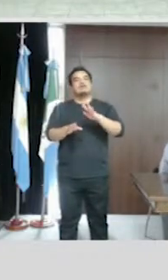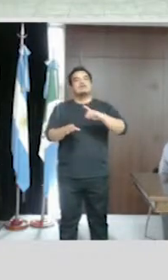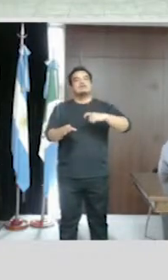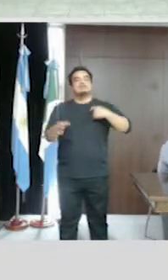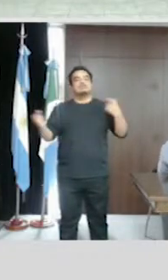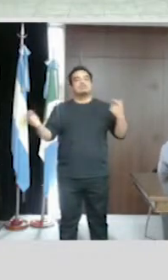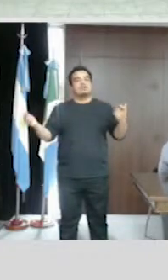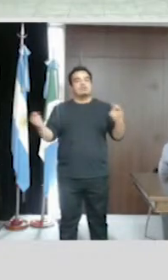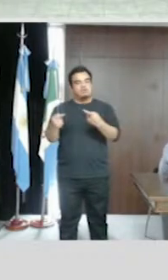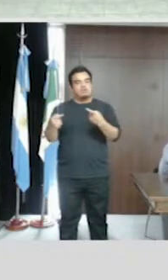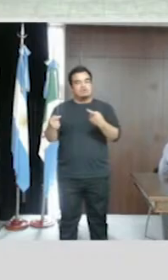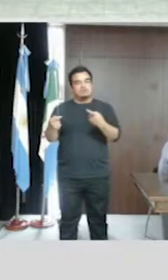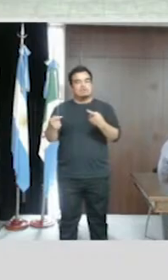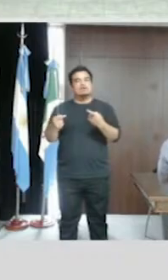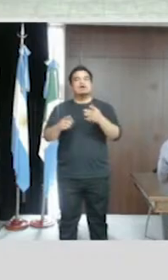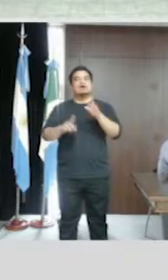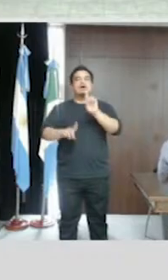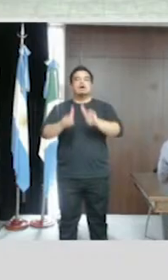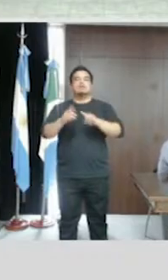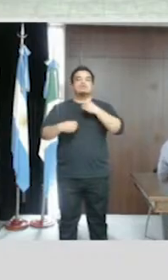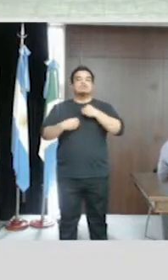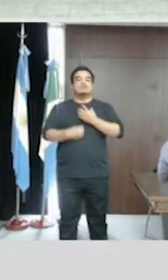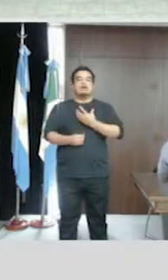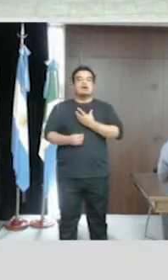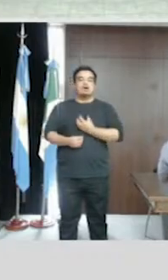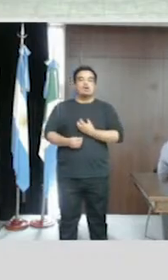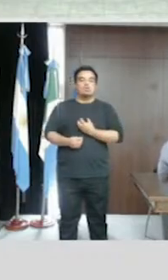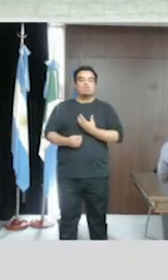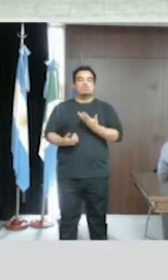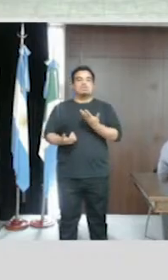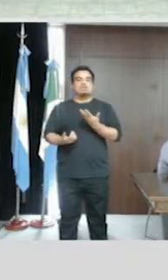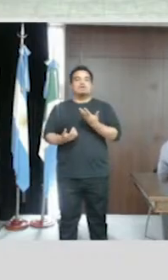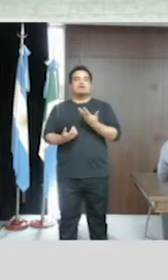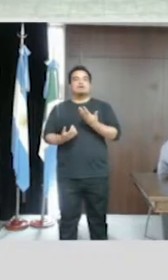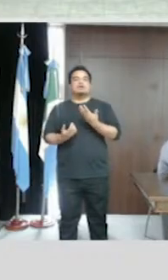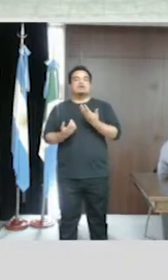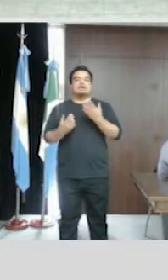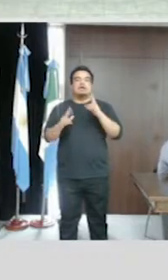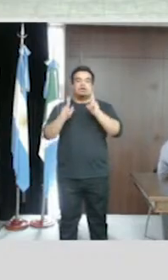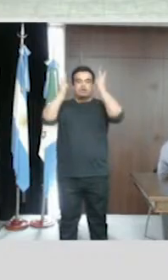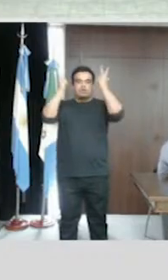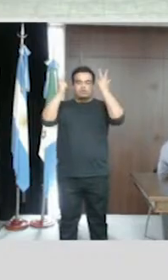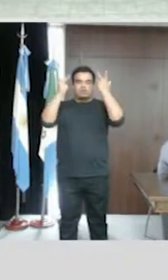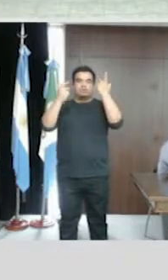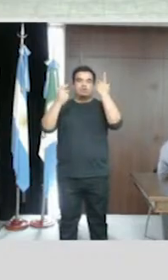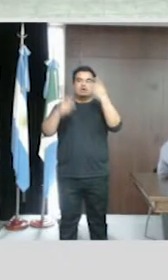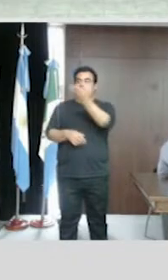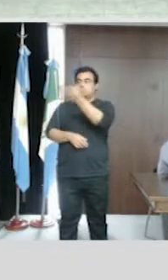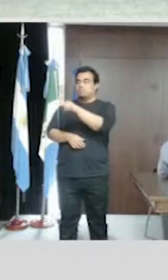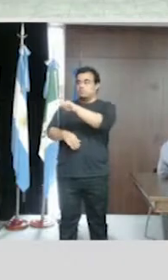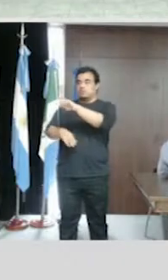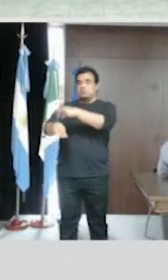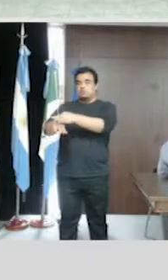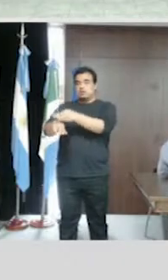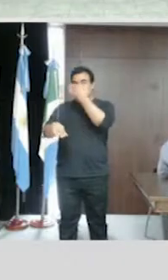generan estados de angustia o de mal humor o reacciones no esperadas, tanto en el paciente como en el que lo